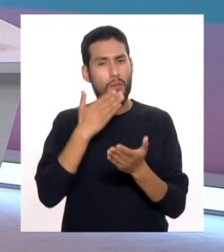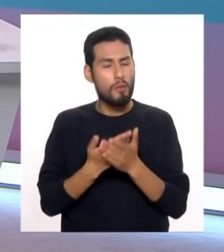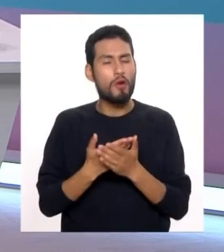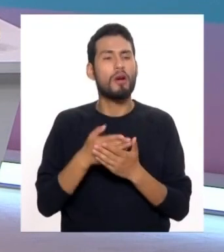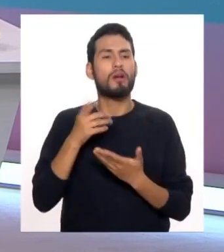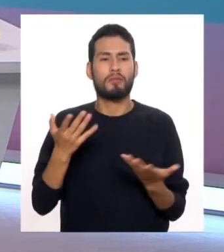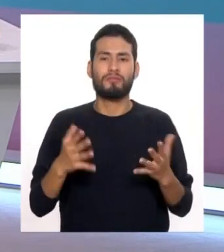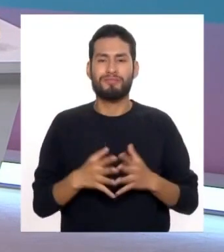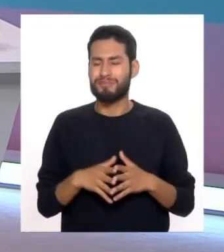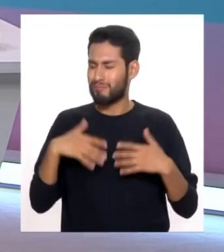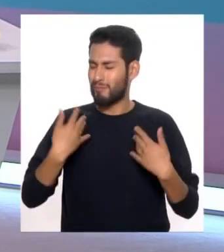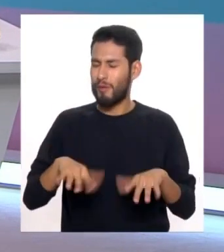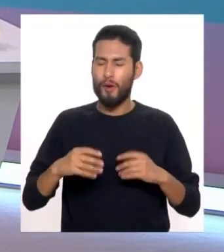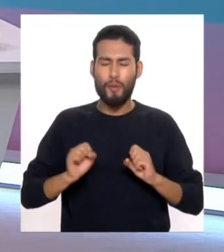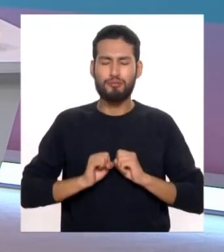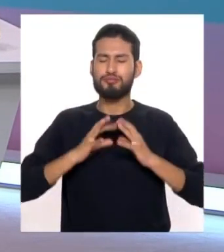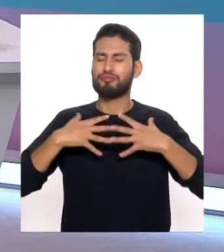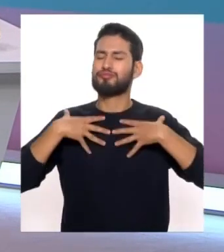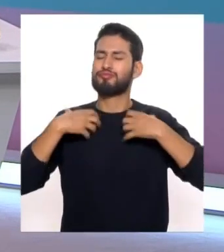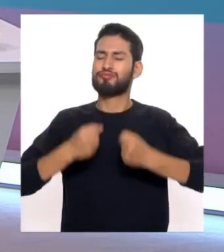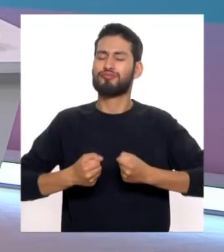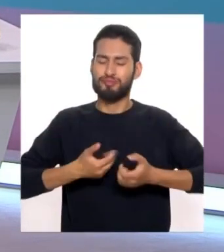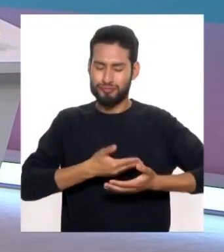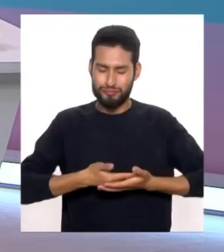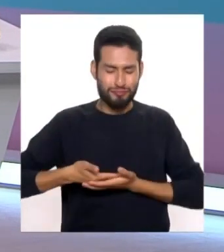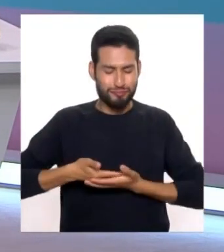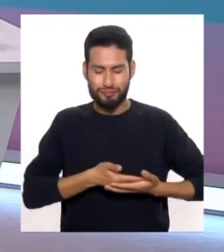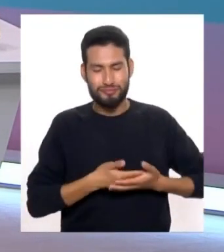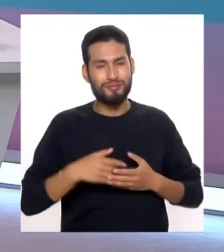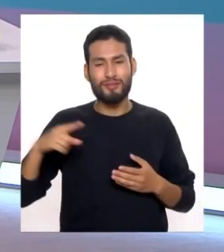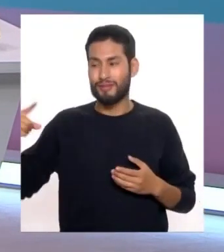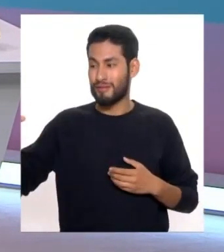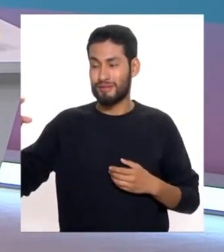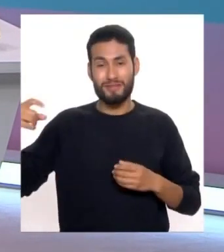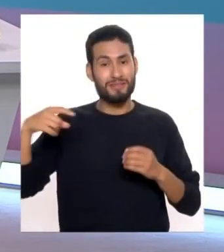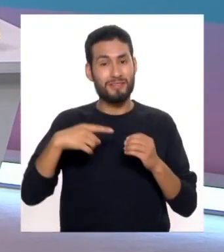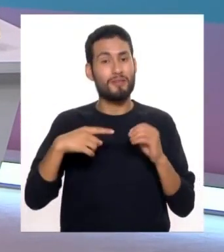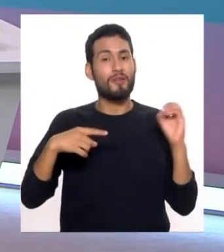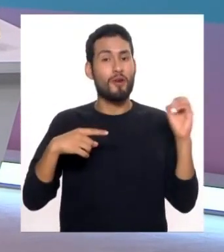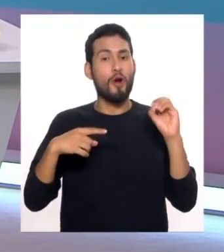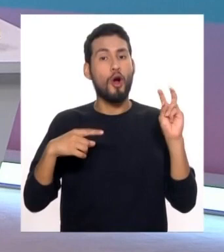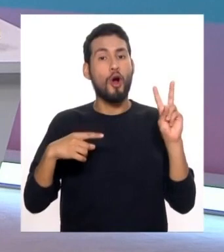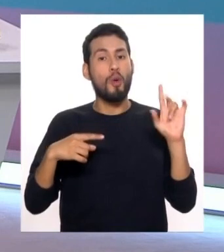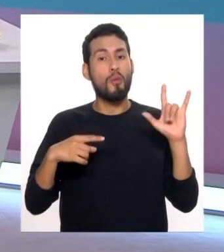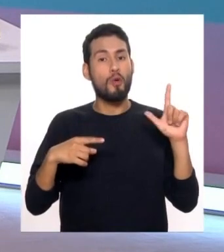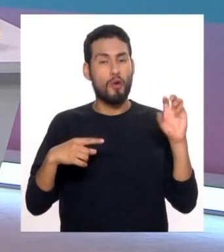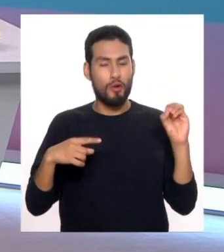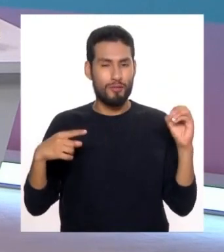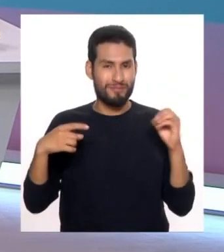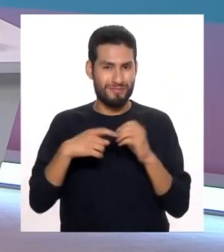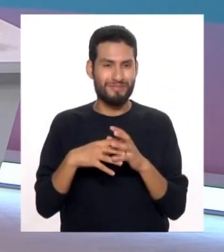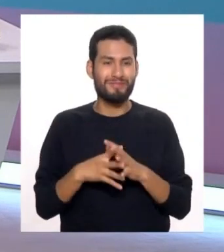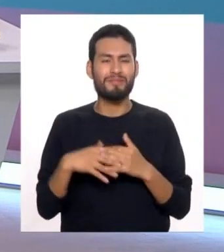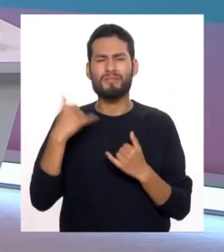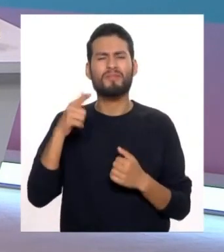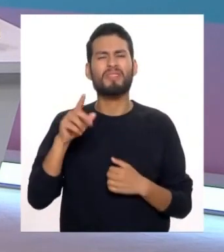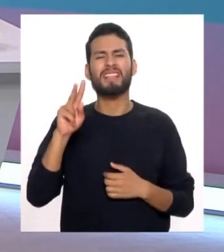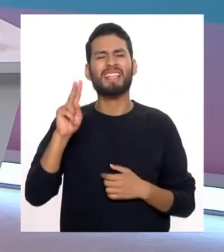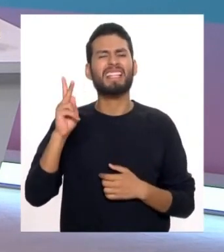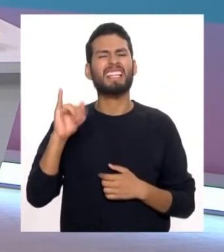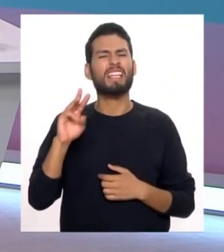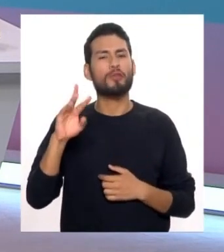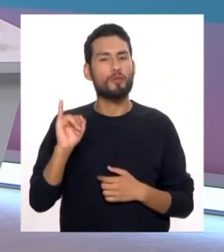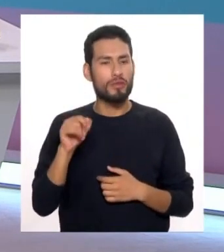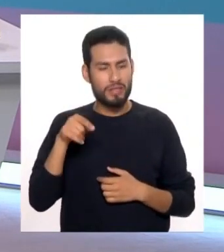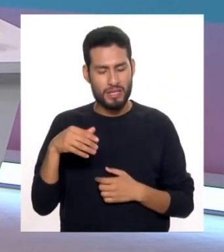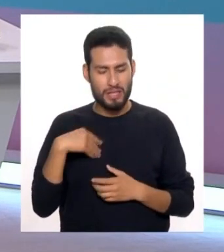una bomba de salud, ese espermatozoide y ese óvulo. Alimentos. Kiwi, el kiwi también